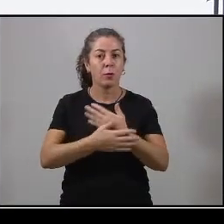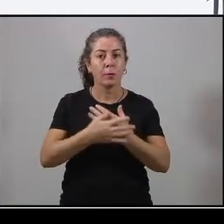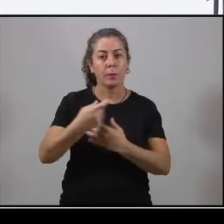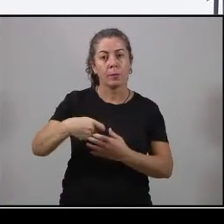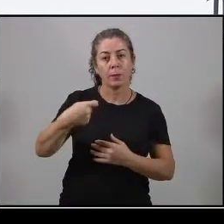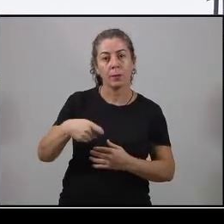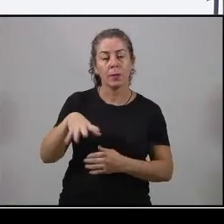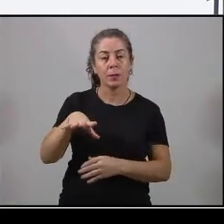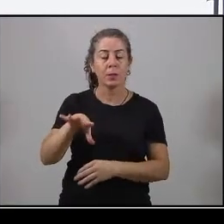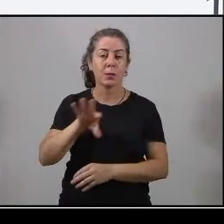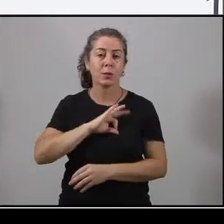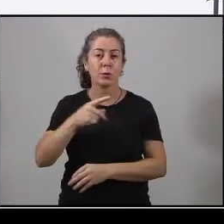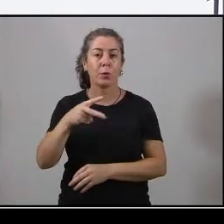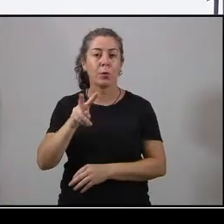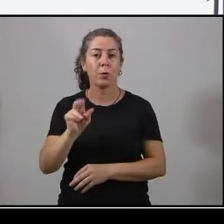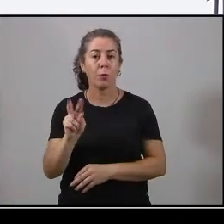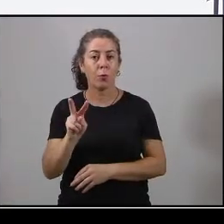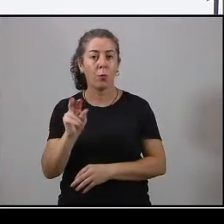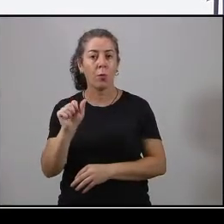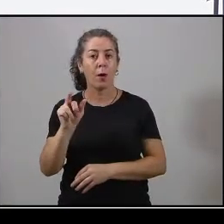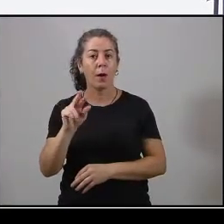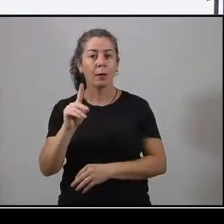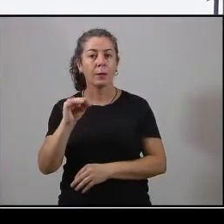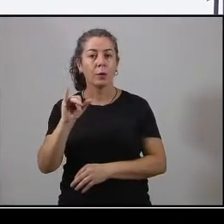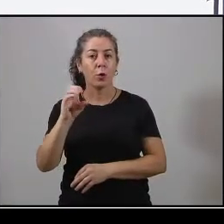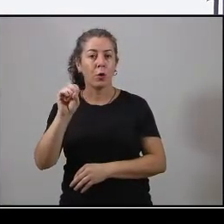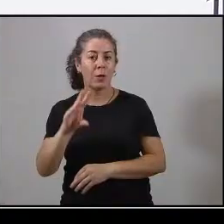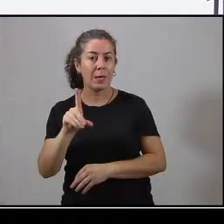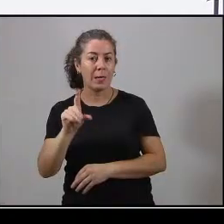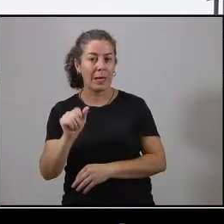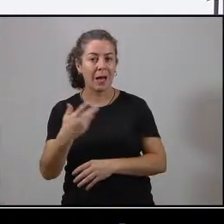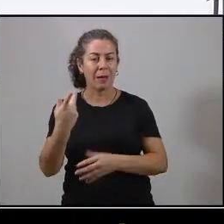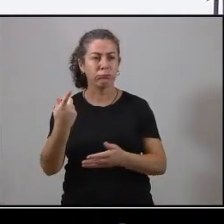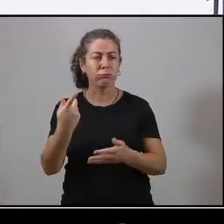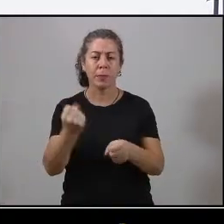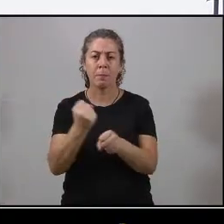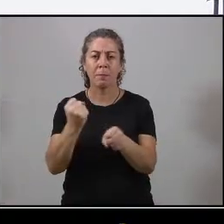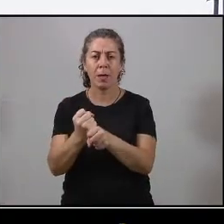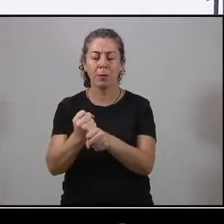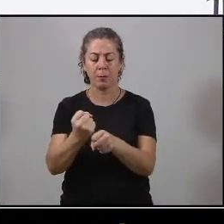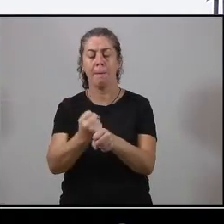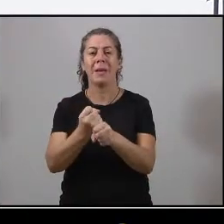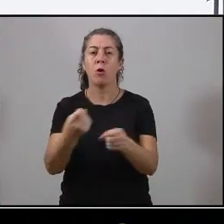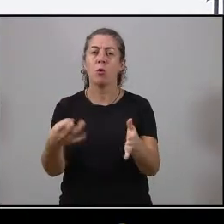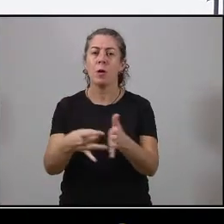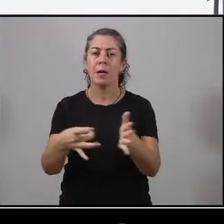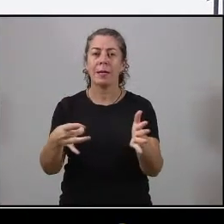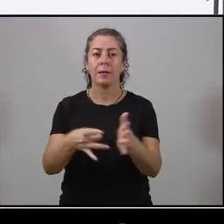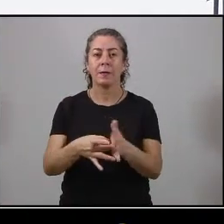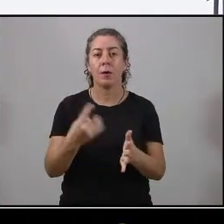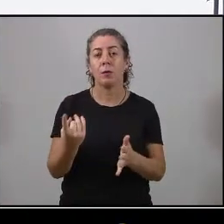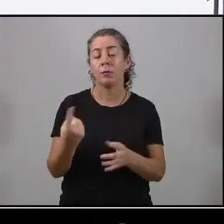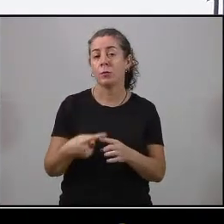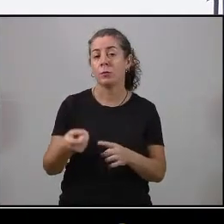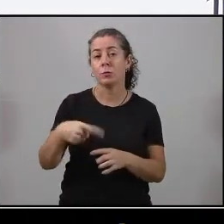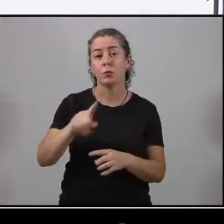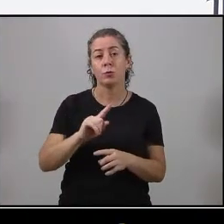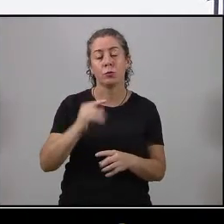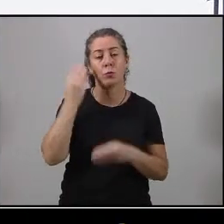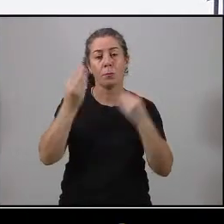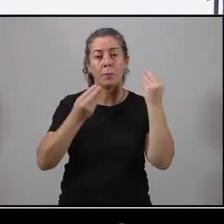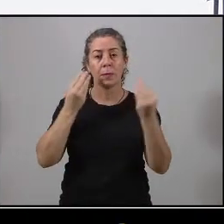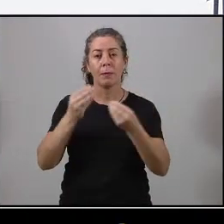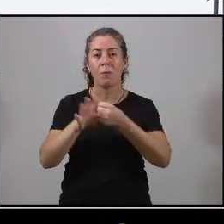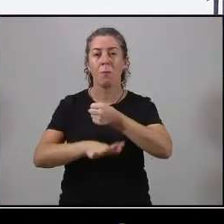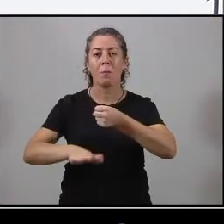María Guardiola, por el empleo de calidad, un elemento que consideramos, como bien saben, esencial para el